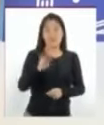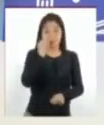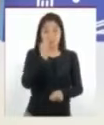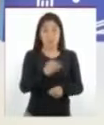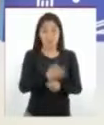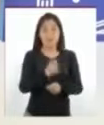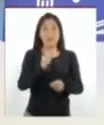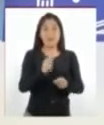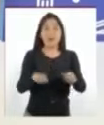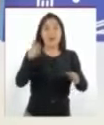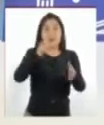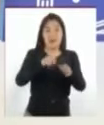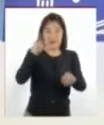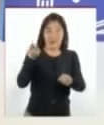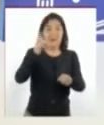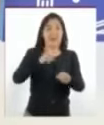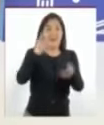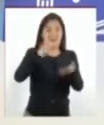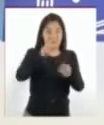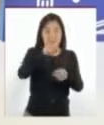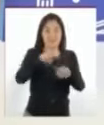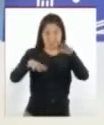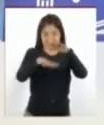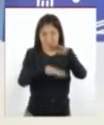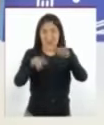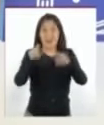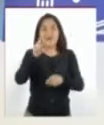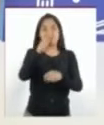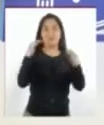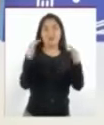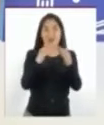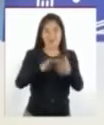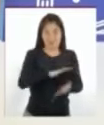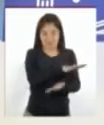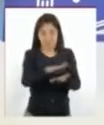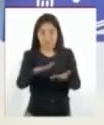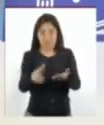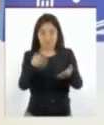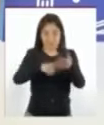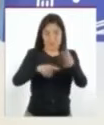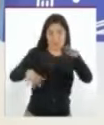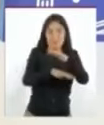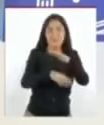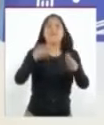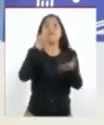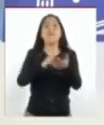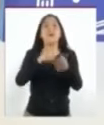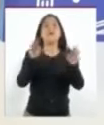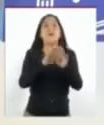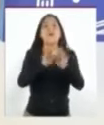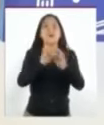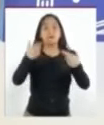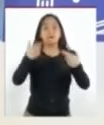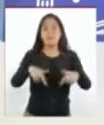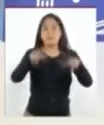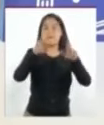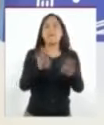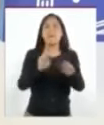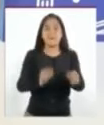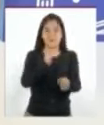en el subsuelo de su casa se encuentren restos que modifiquen las creencias que tenemos sobre cómo el hombre llegó